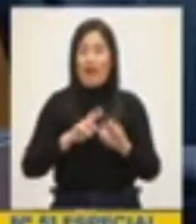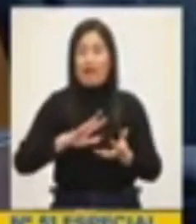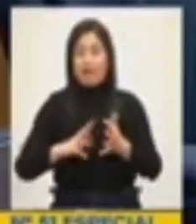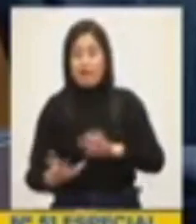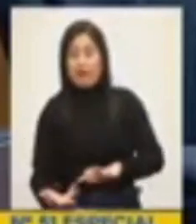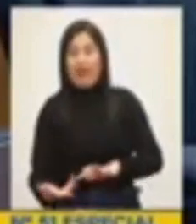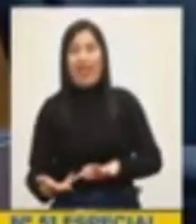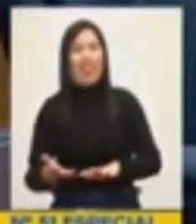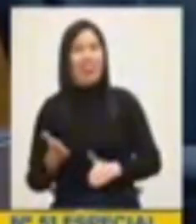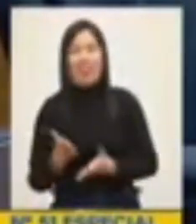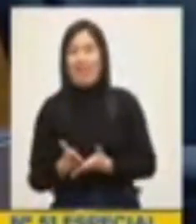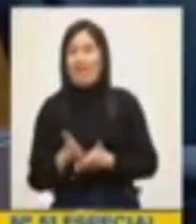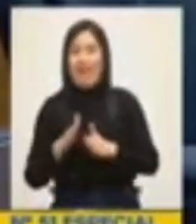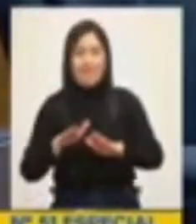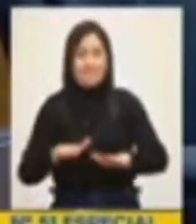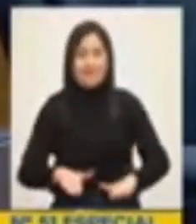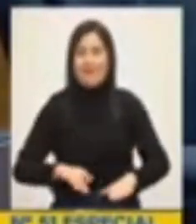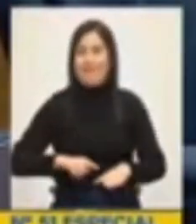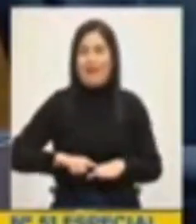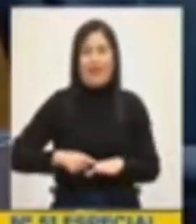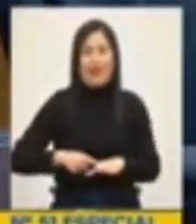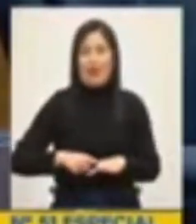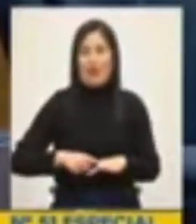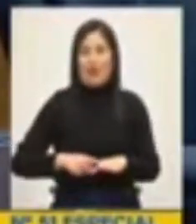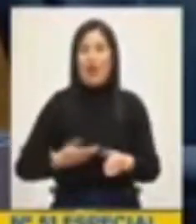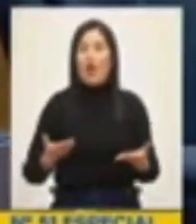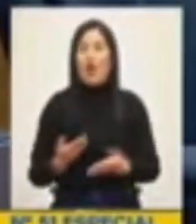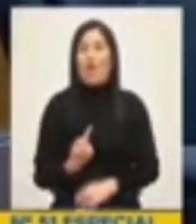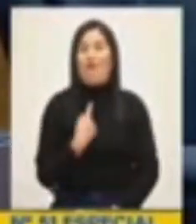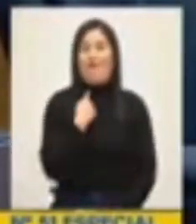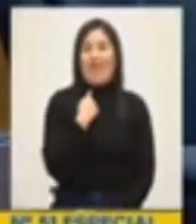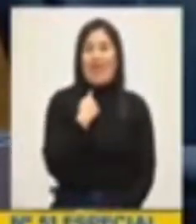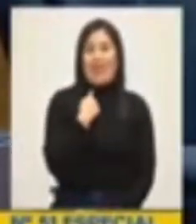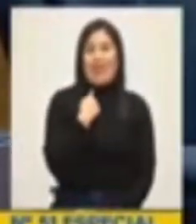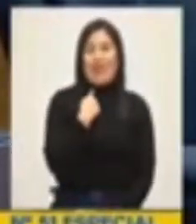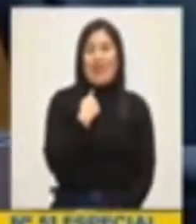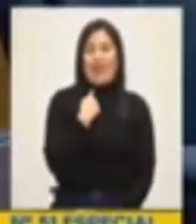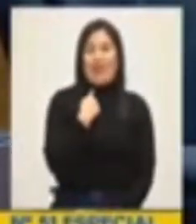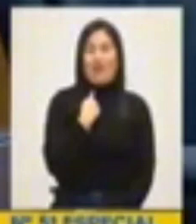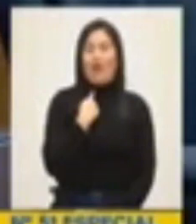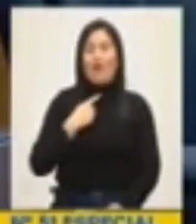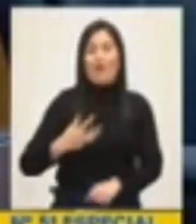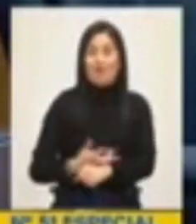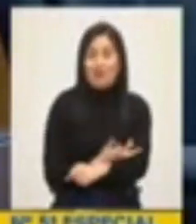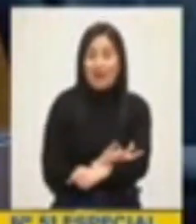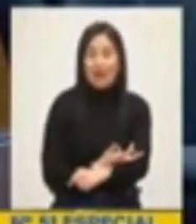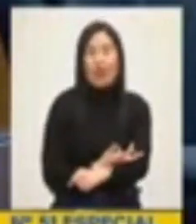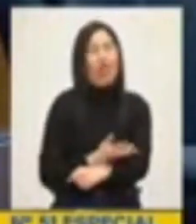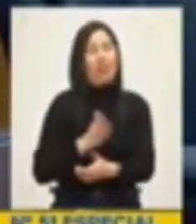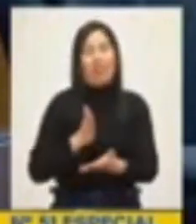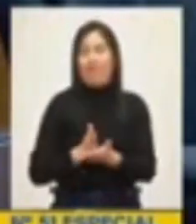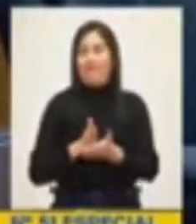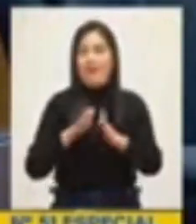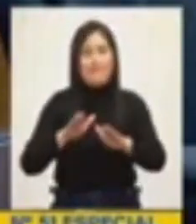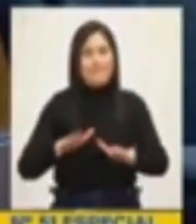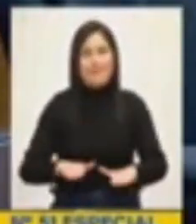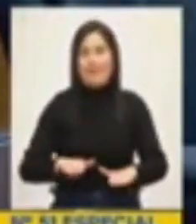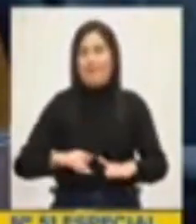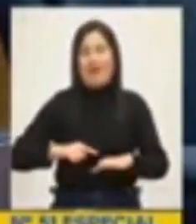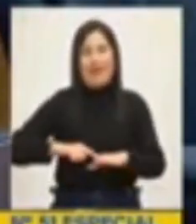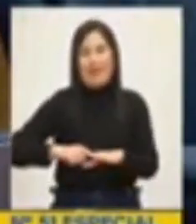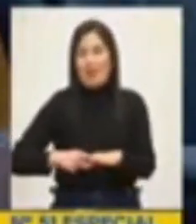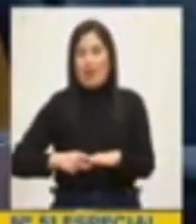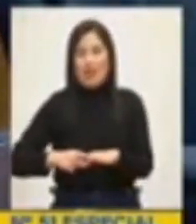misma tecnología que la que falló. Y eso a mí me parece que es un contrapunto. Se establece que es la norma